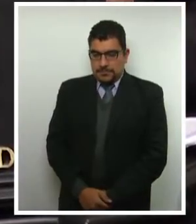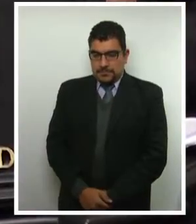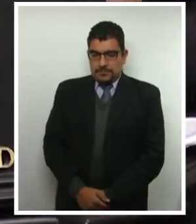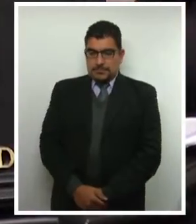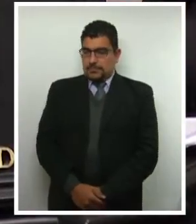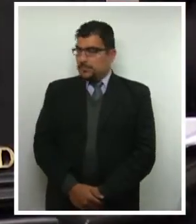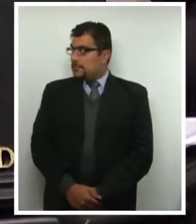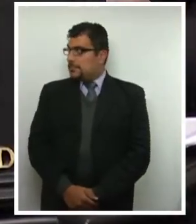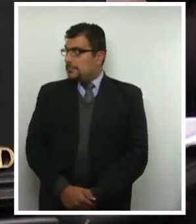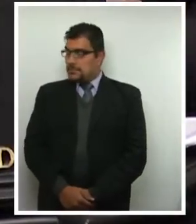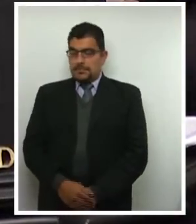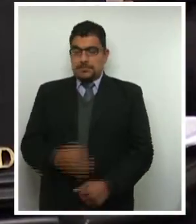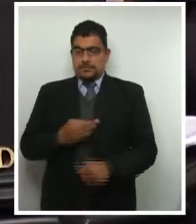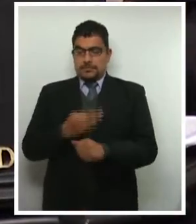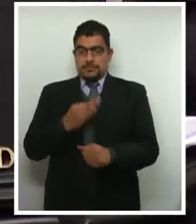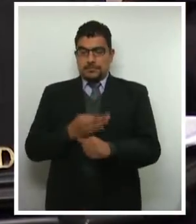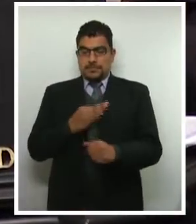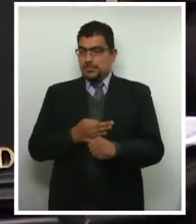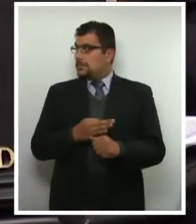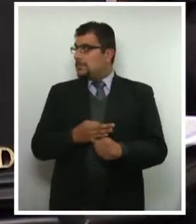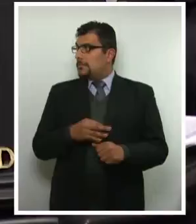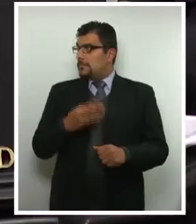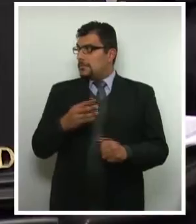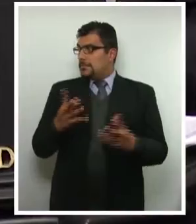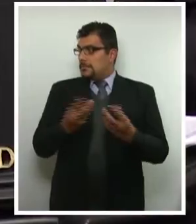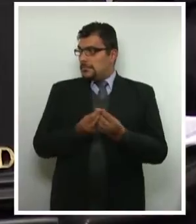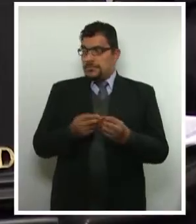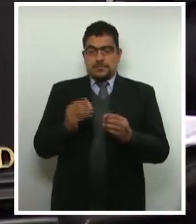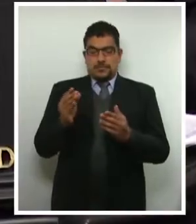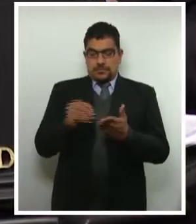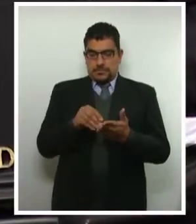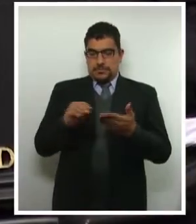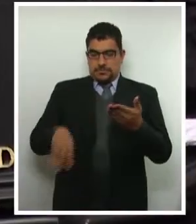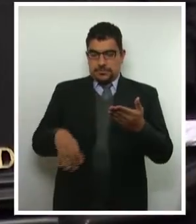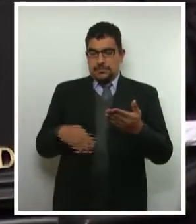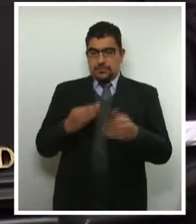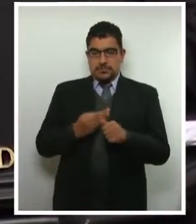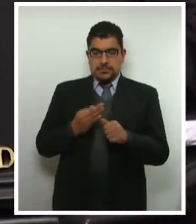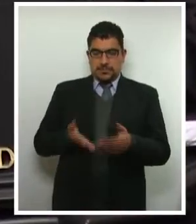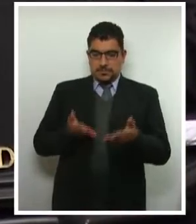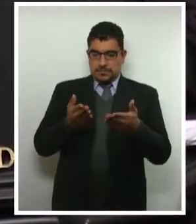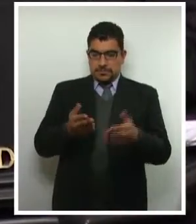El tercer párrafo se suprime.